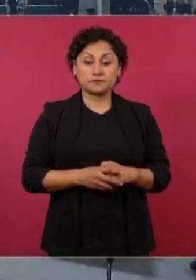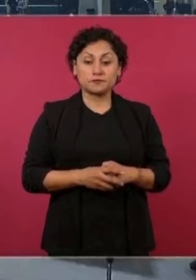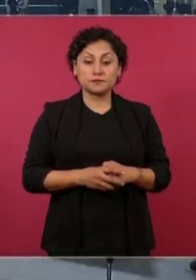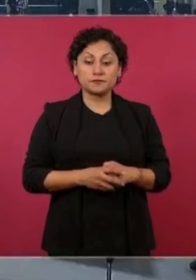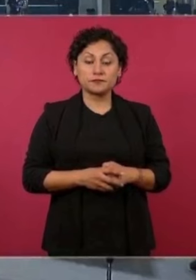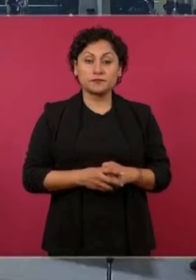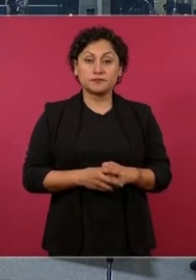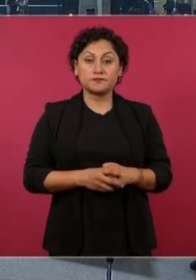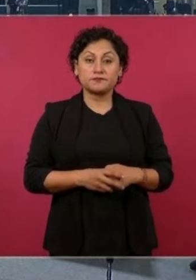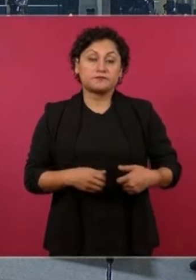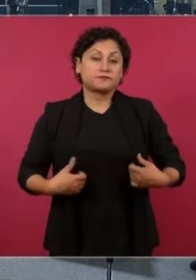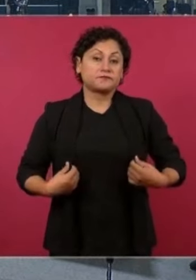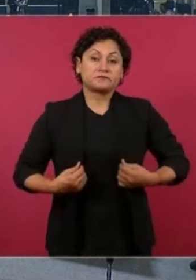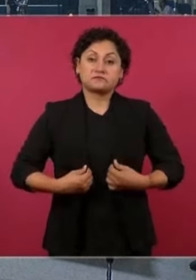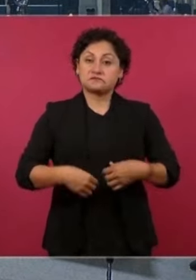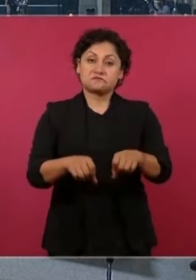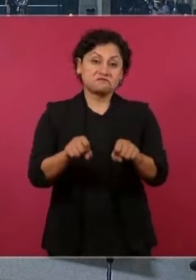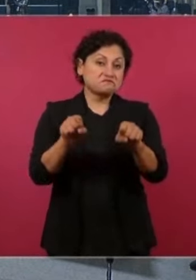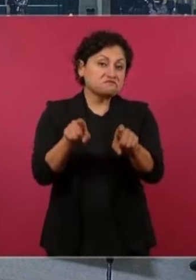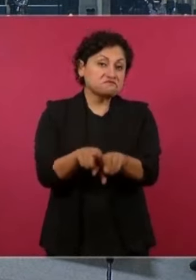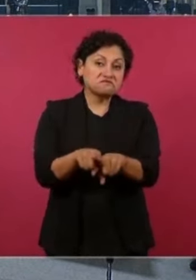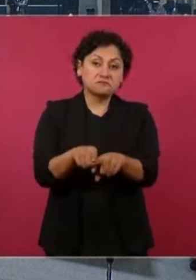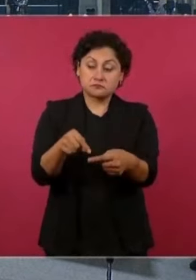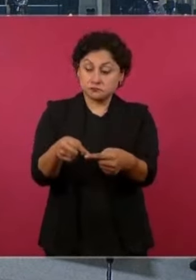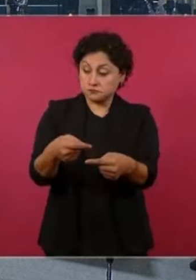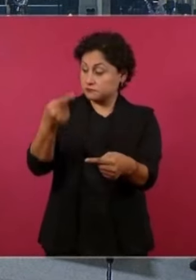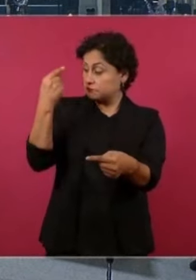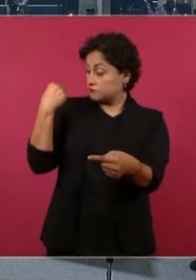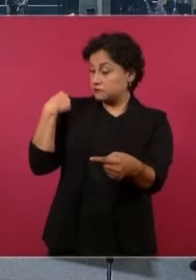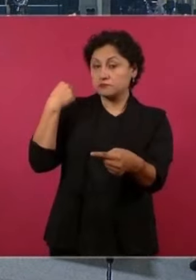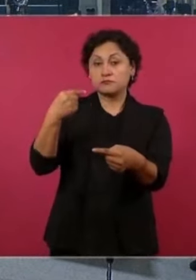la misma historia, nada más que en versión